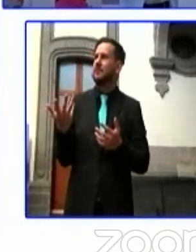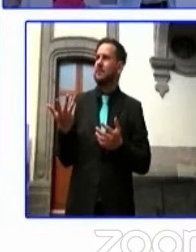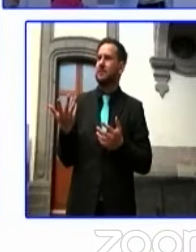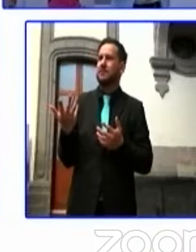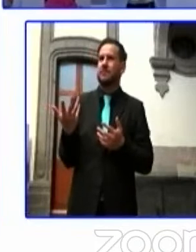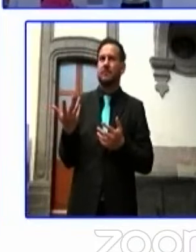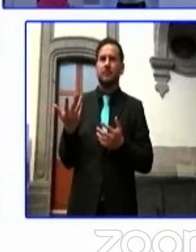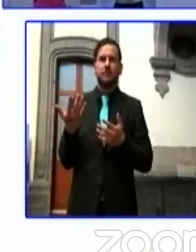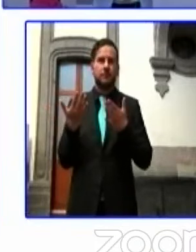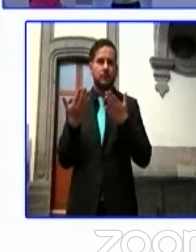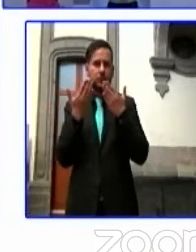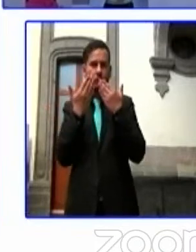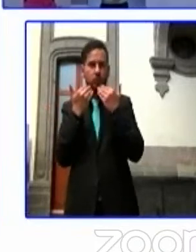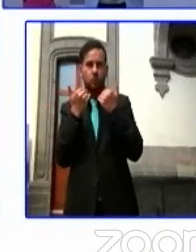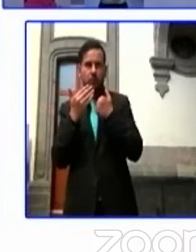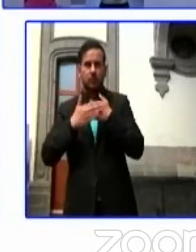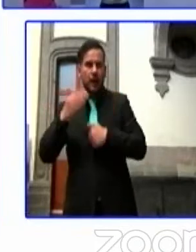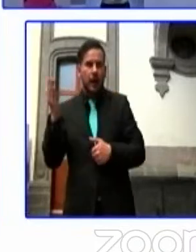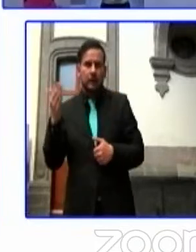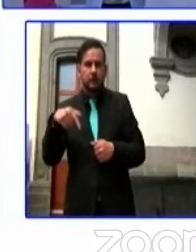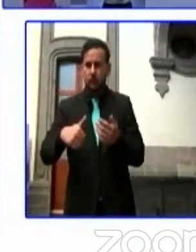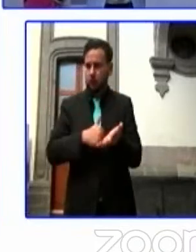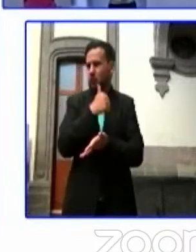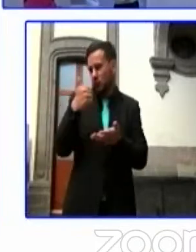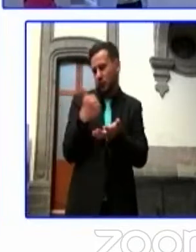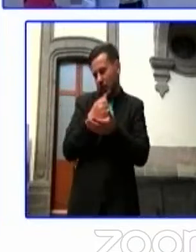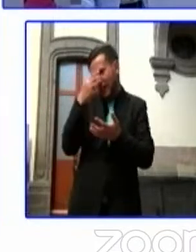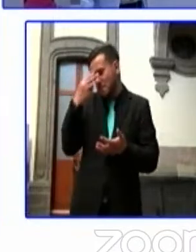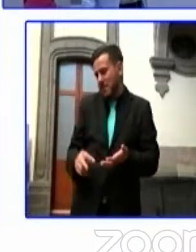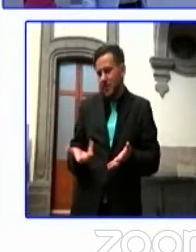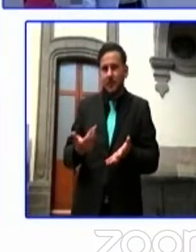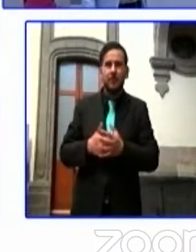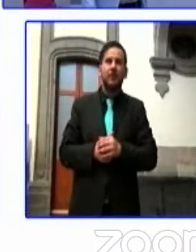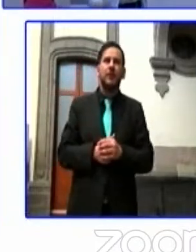no tenemos más. El de la Ciudad de México, evidentemente.